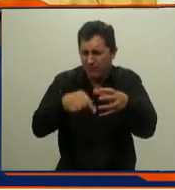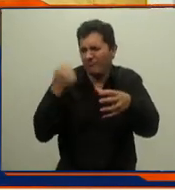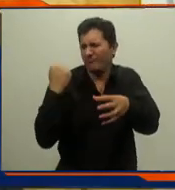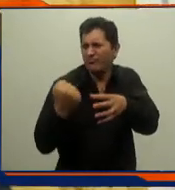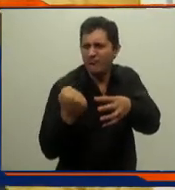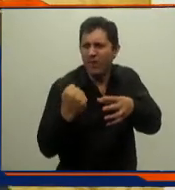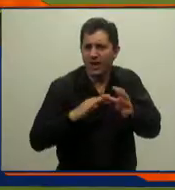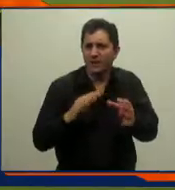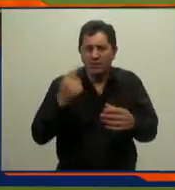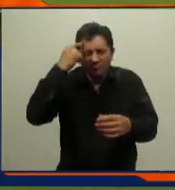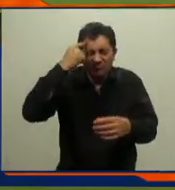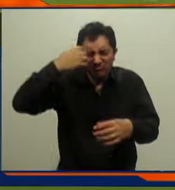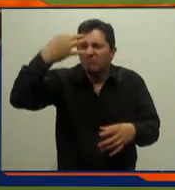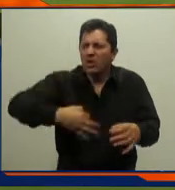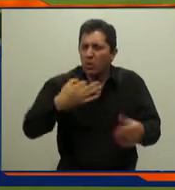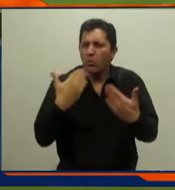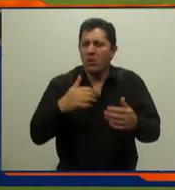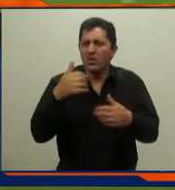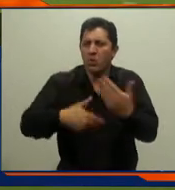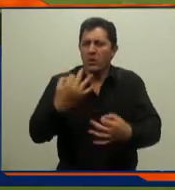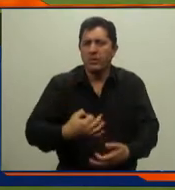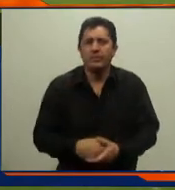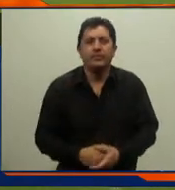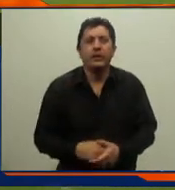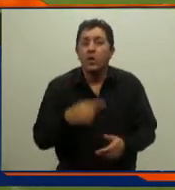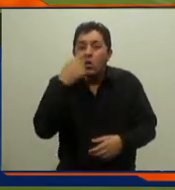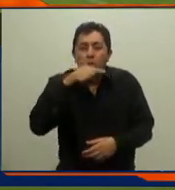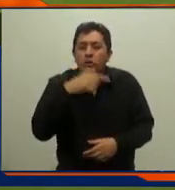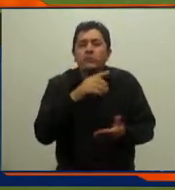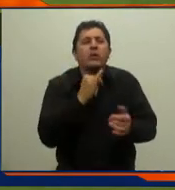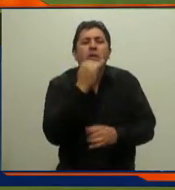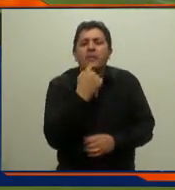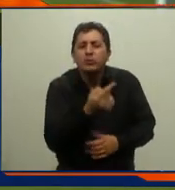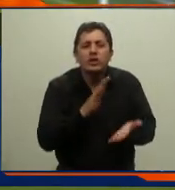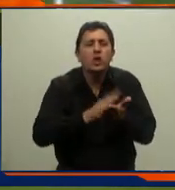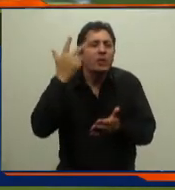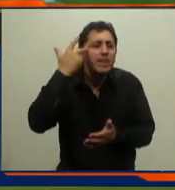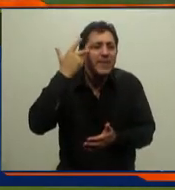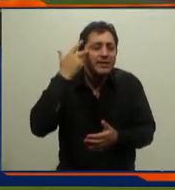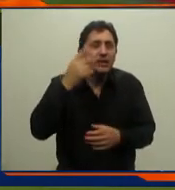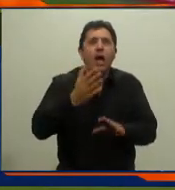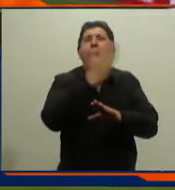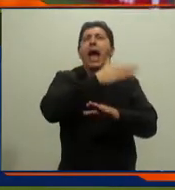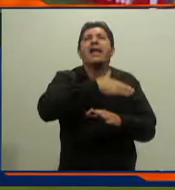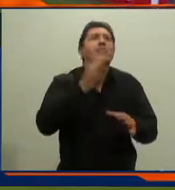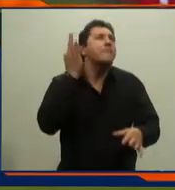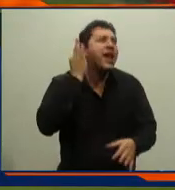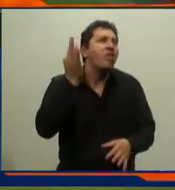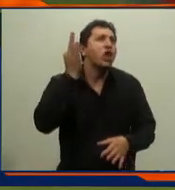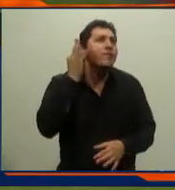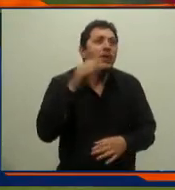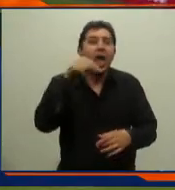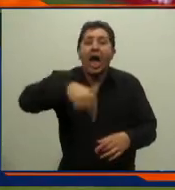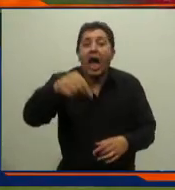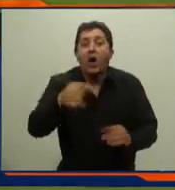y convencido de que podemos hacer un buen papel. Te quiero robar el último párrafo y tiene que ver con Messi. En algún momento fue el Mundial de Diego y hoy todos marcan por la edad, por